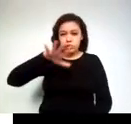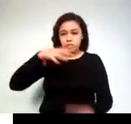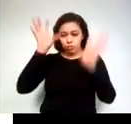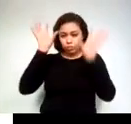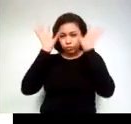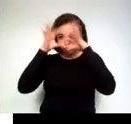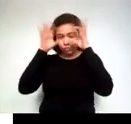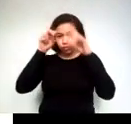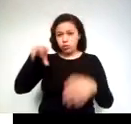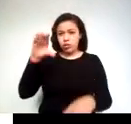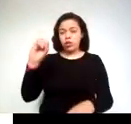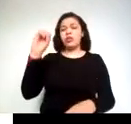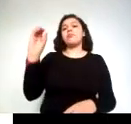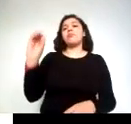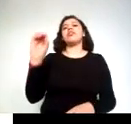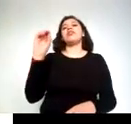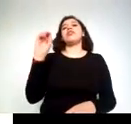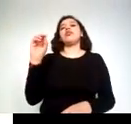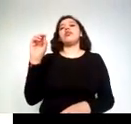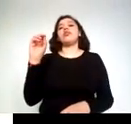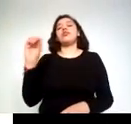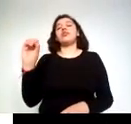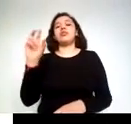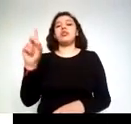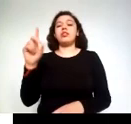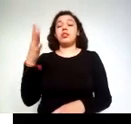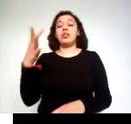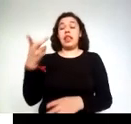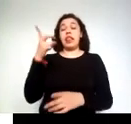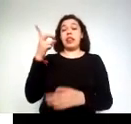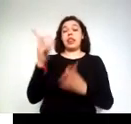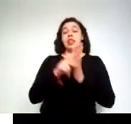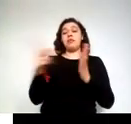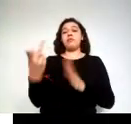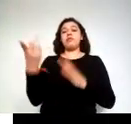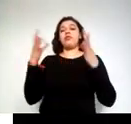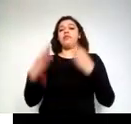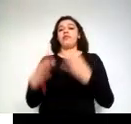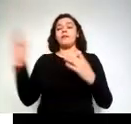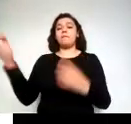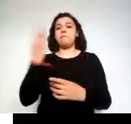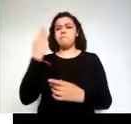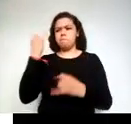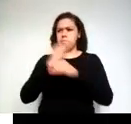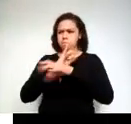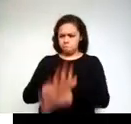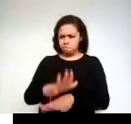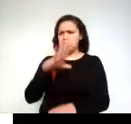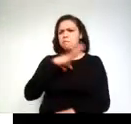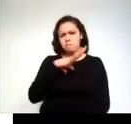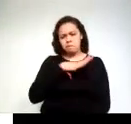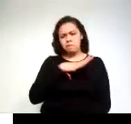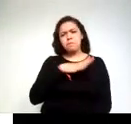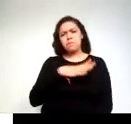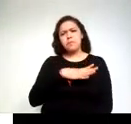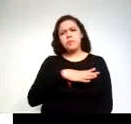035 en el Diario Oficial de la Federación, les va a aparecer la información y pues de ahí